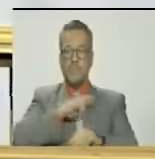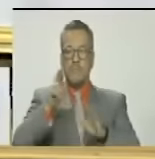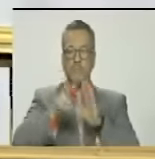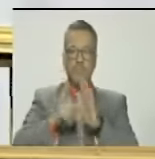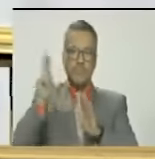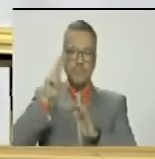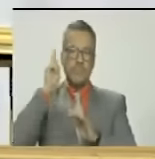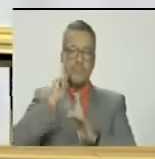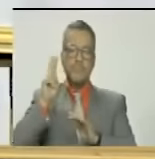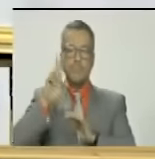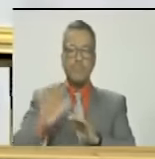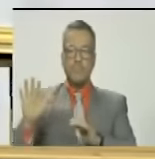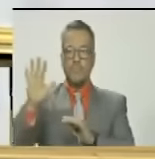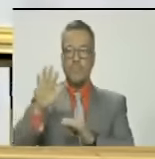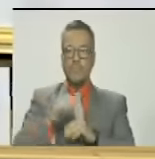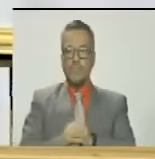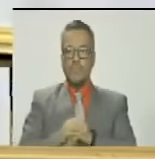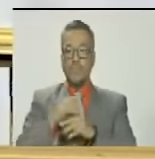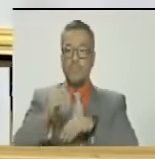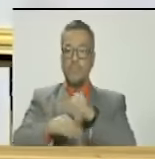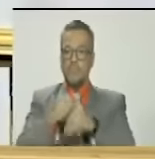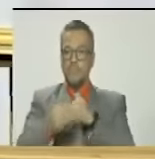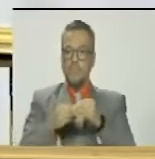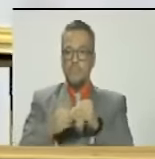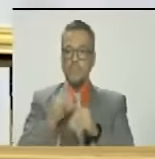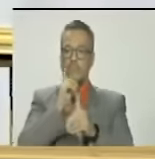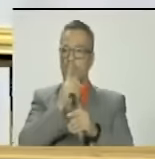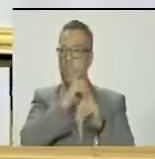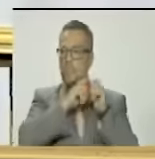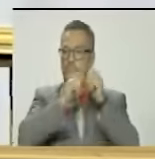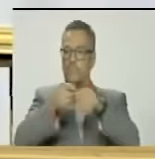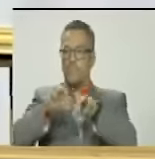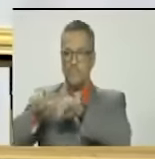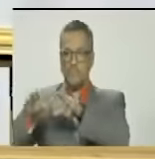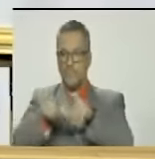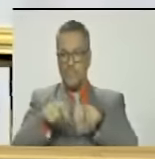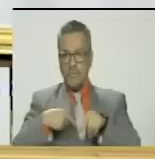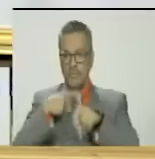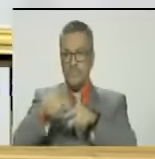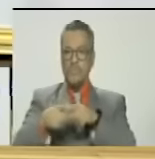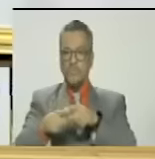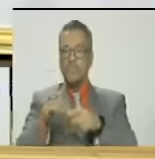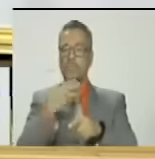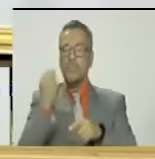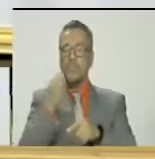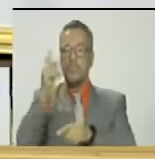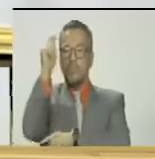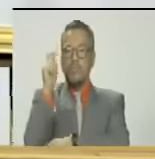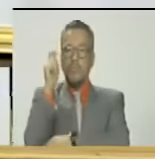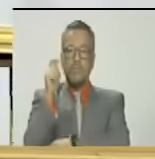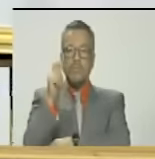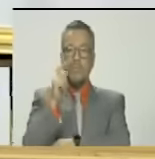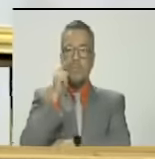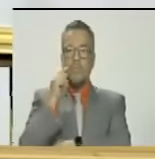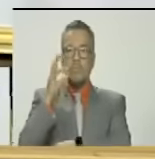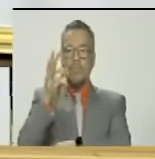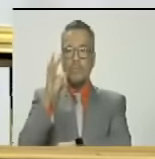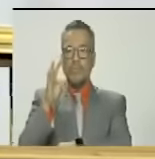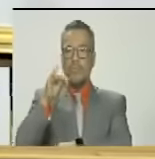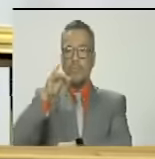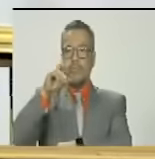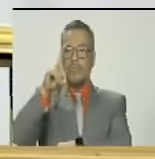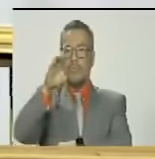República Bolivariana de Venezuela, procedo a nombrar como secretario accidental a un joven diputado, el diputado Fidel